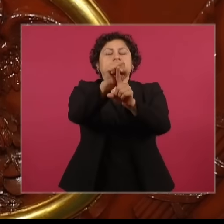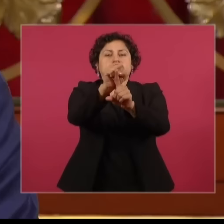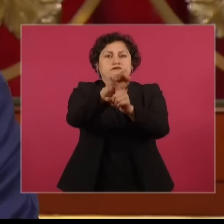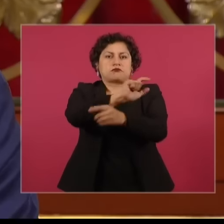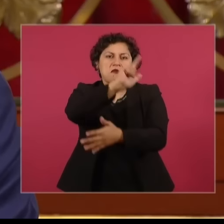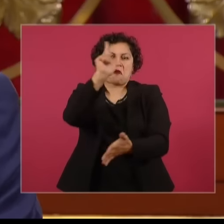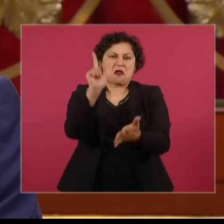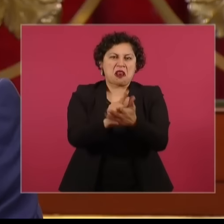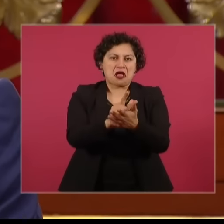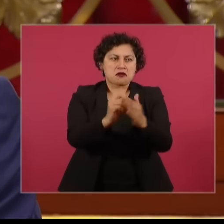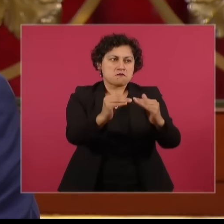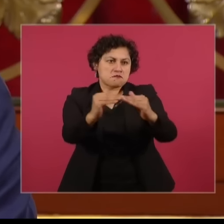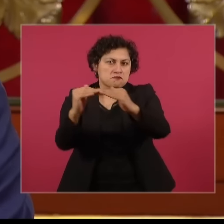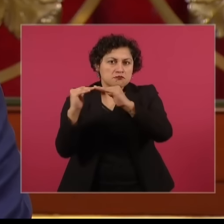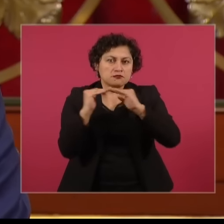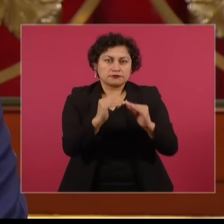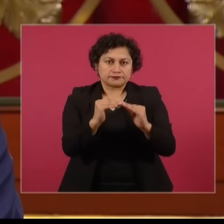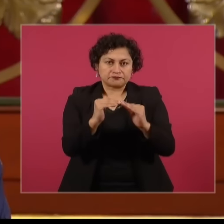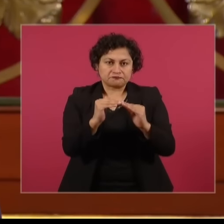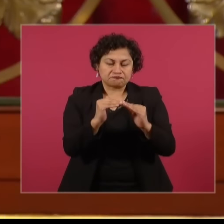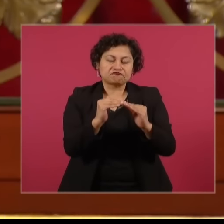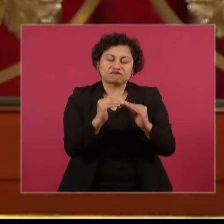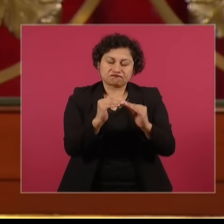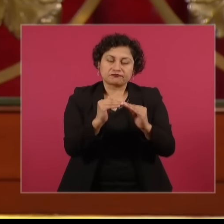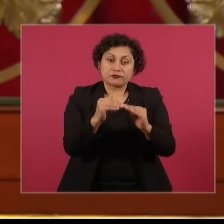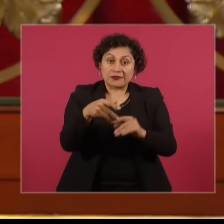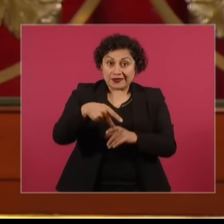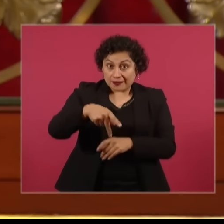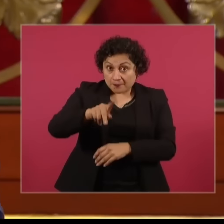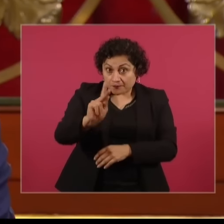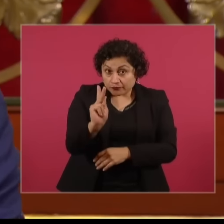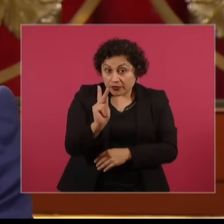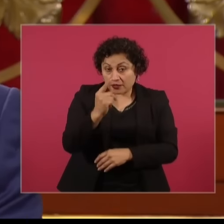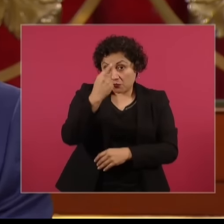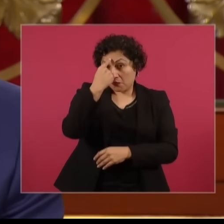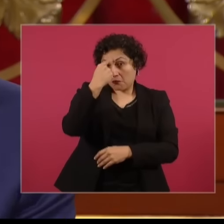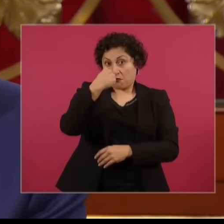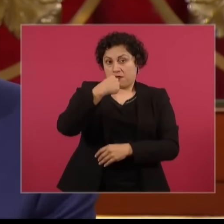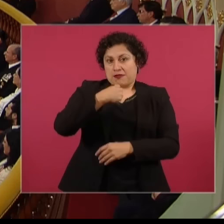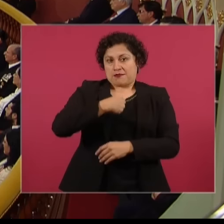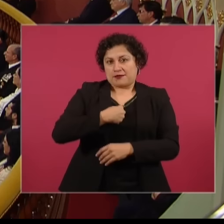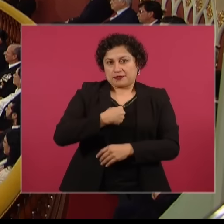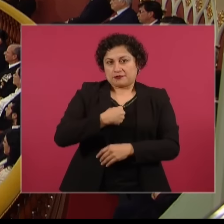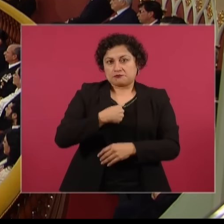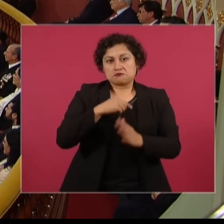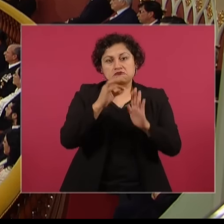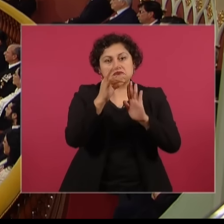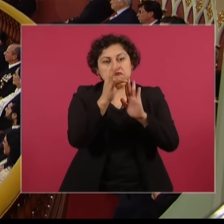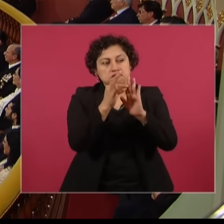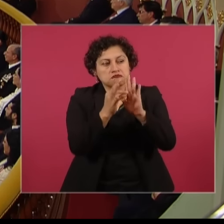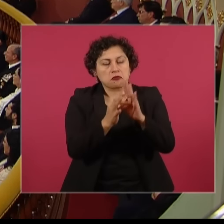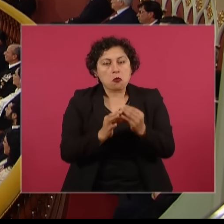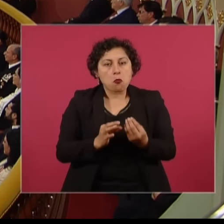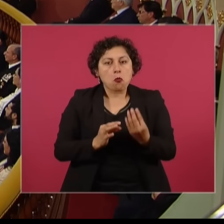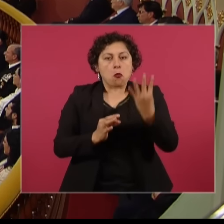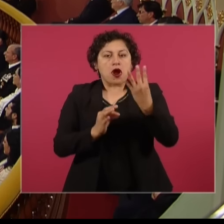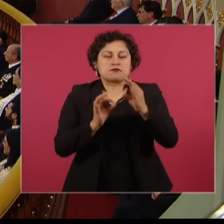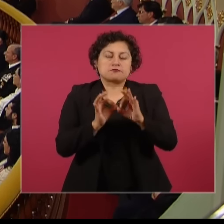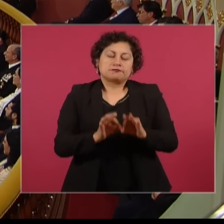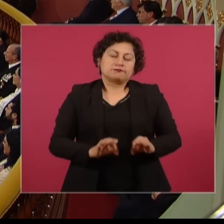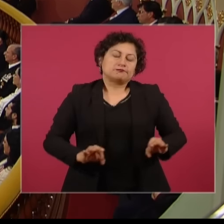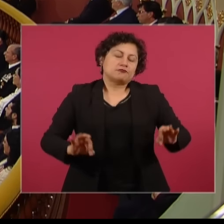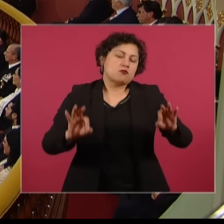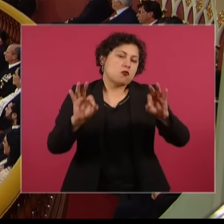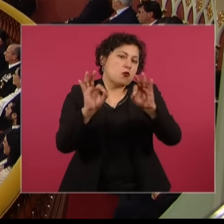que han hackeado a la Secretaría de la Defensa, a la que han hackeado a la misma presidencia, o no hackeado, pero no ha resguardado de forma correcta la información,